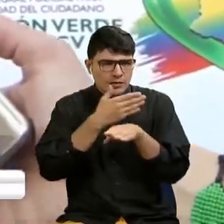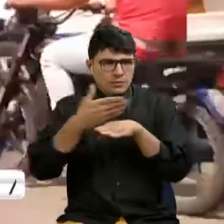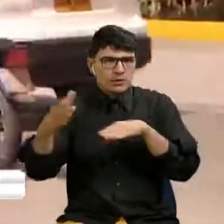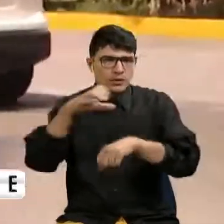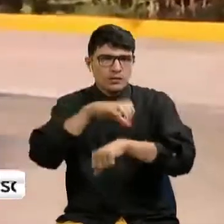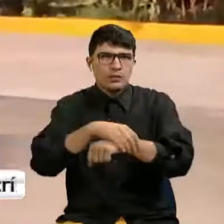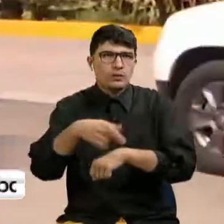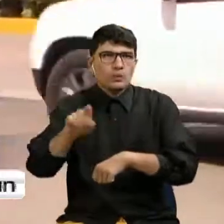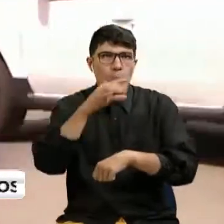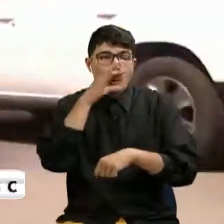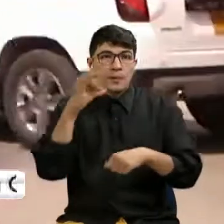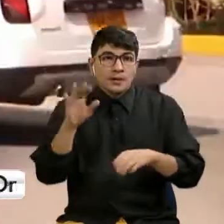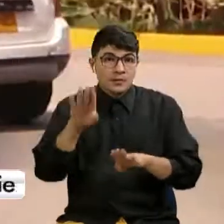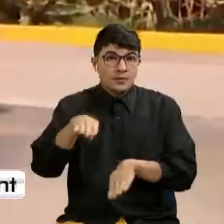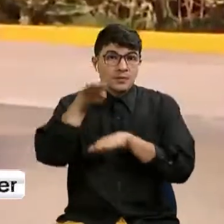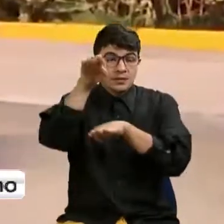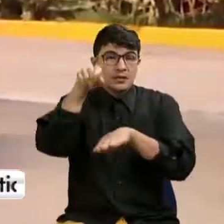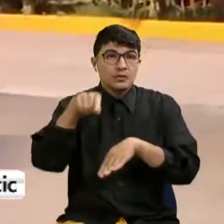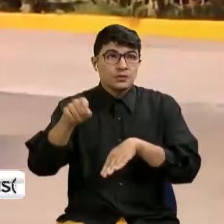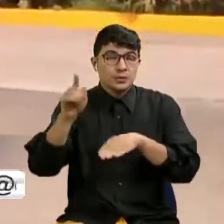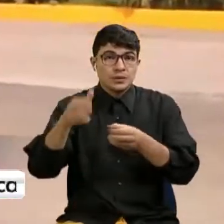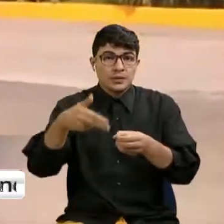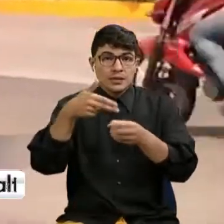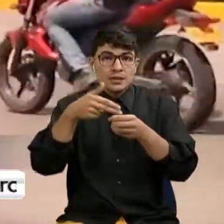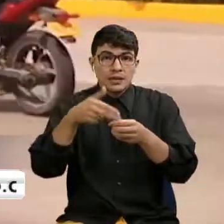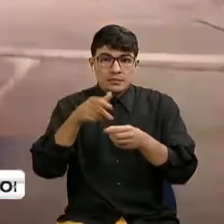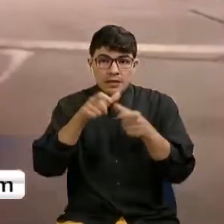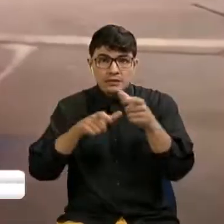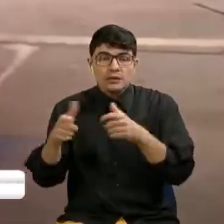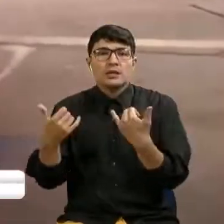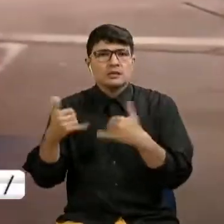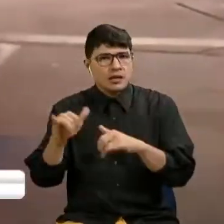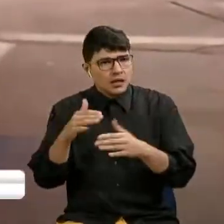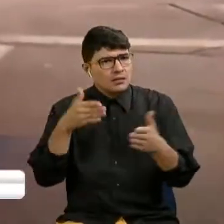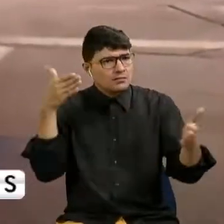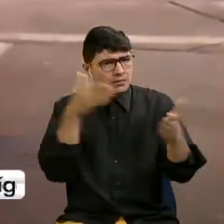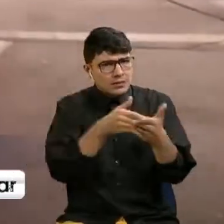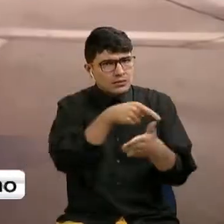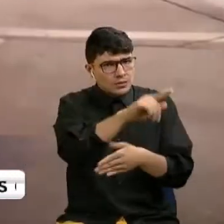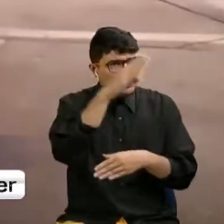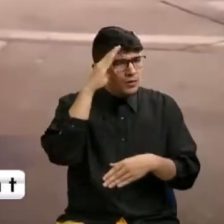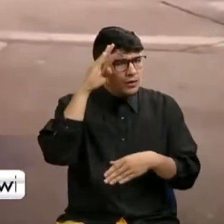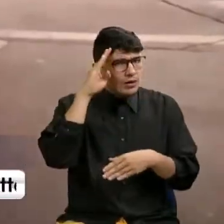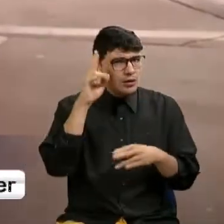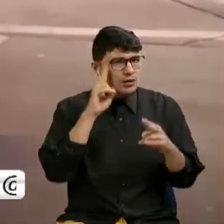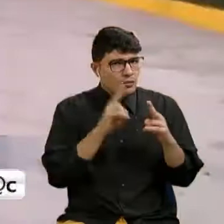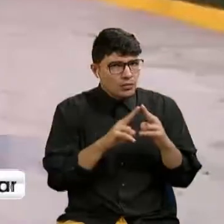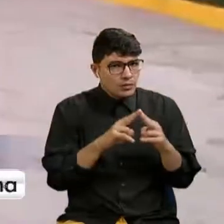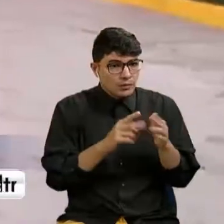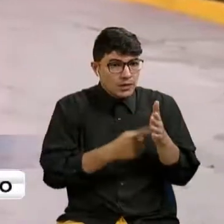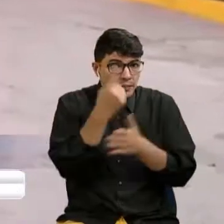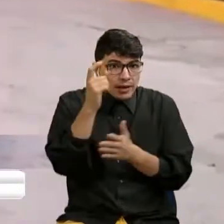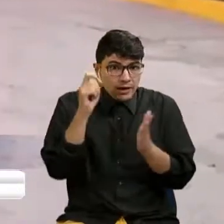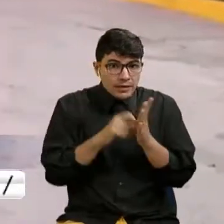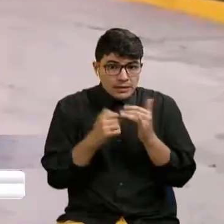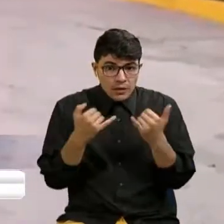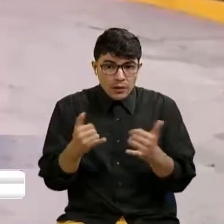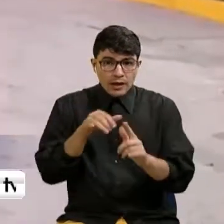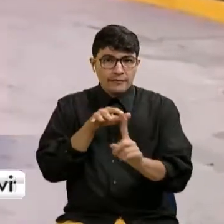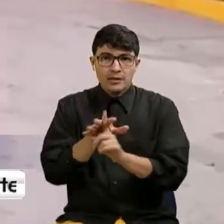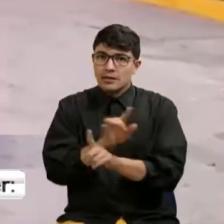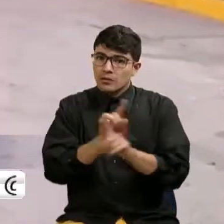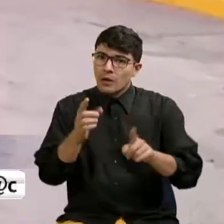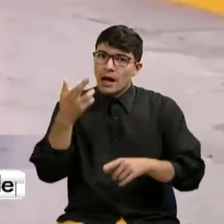los representantes de las estaciones de servicio han puesto este tipo de hechos en conocimiento de las autoridades pues no es la primera vez que el gremio se ve afectado por la